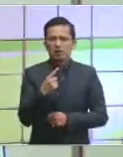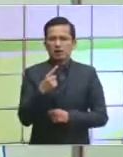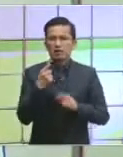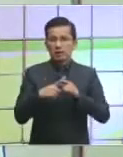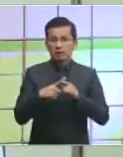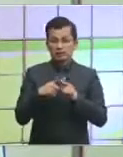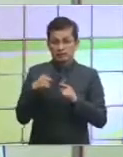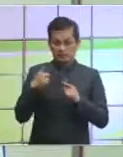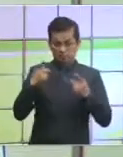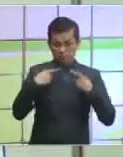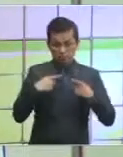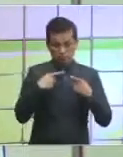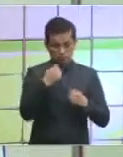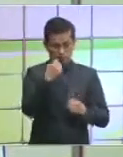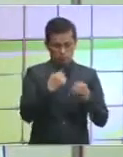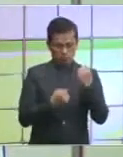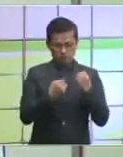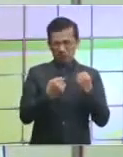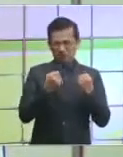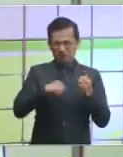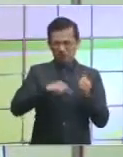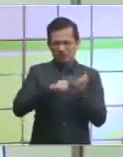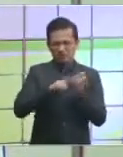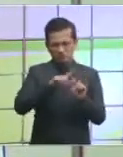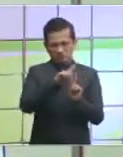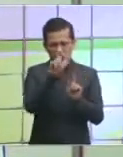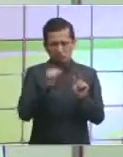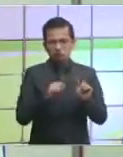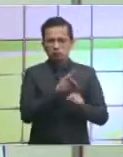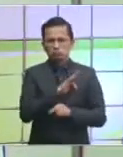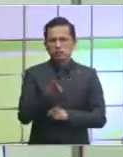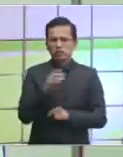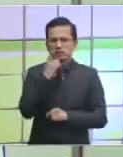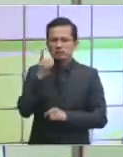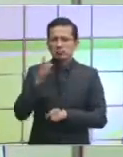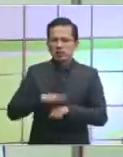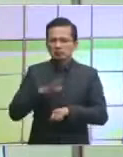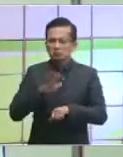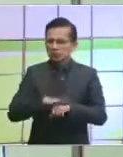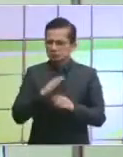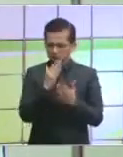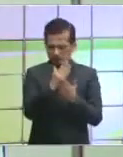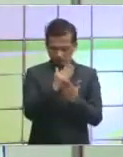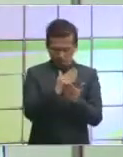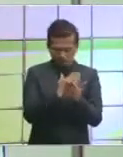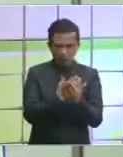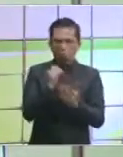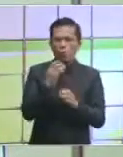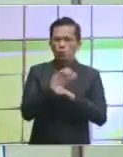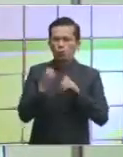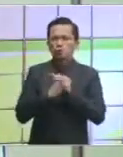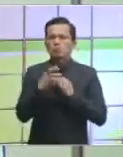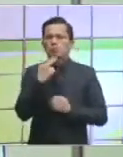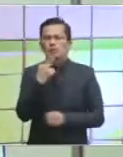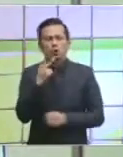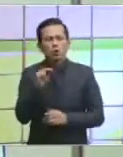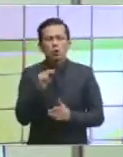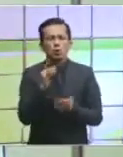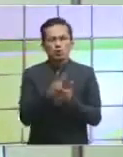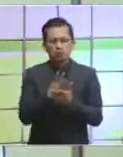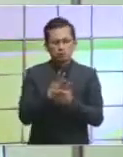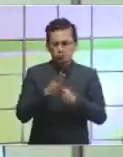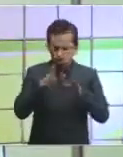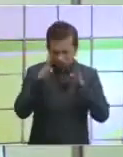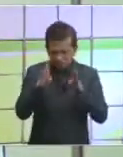juzgadores del todo el país digan más cosas y digan mejores cosas más allá de los temas técnicos que todos